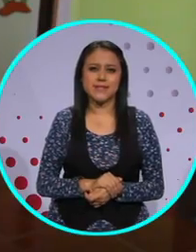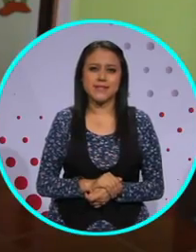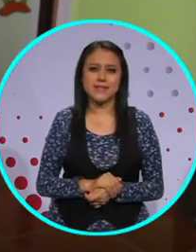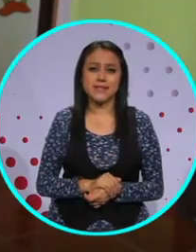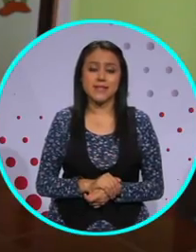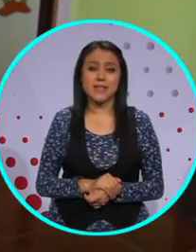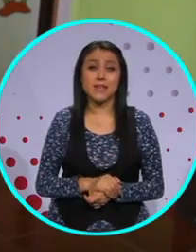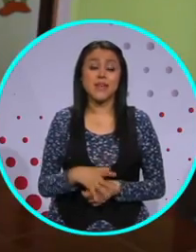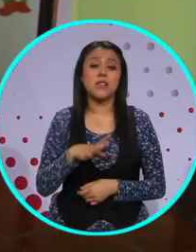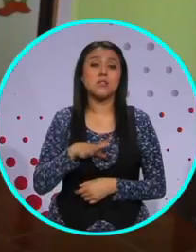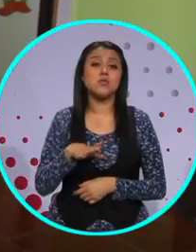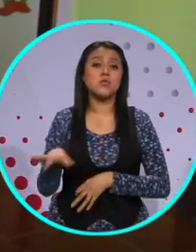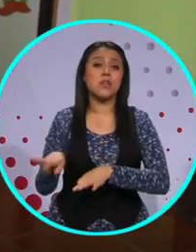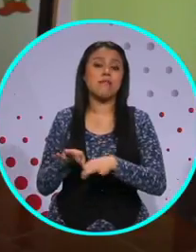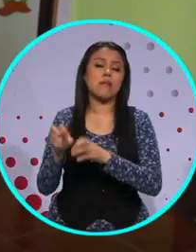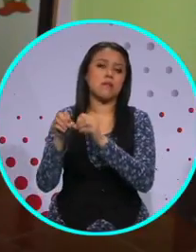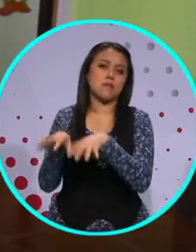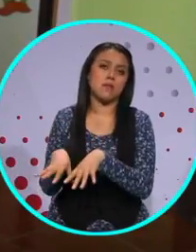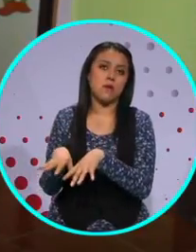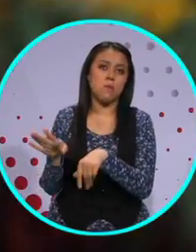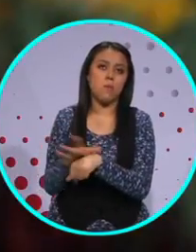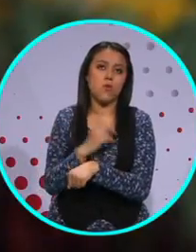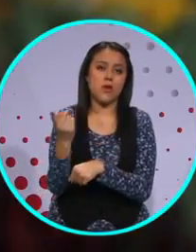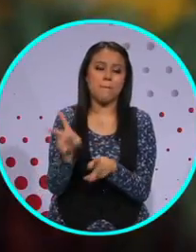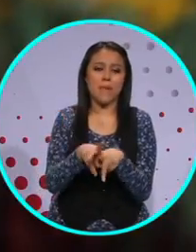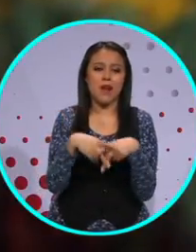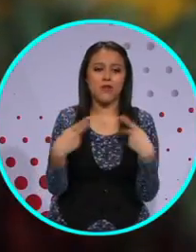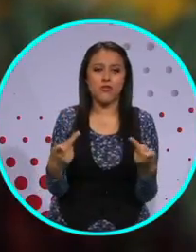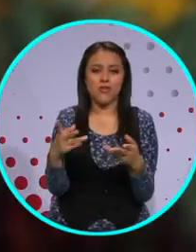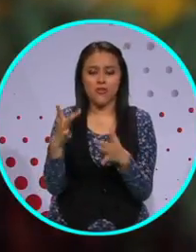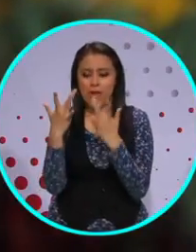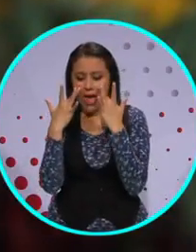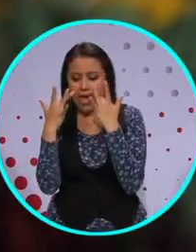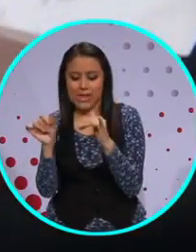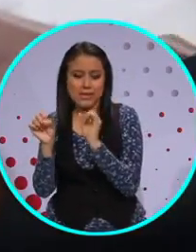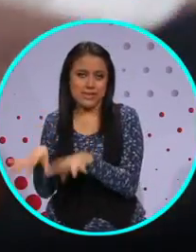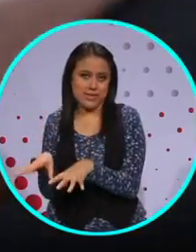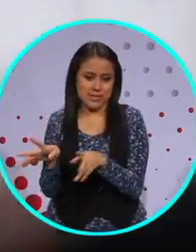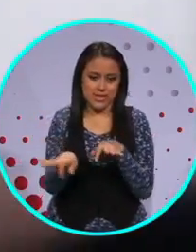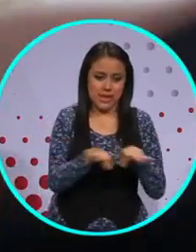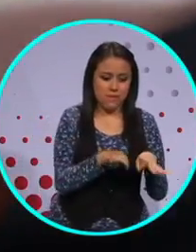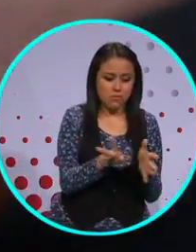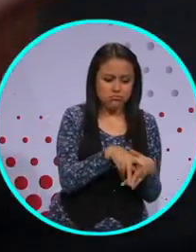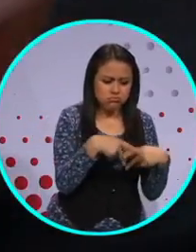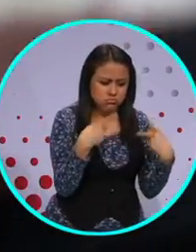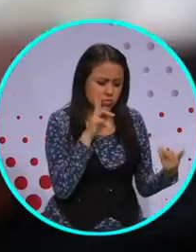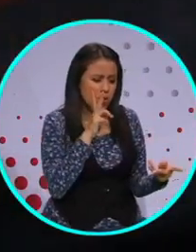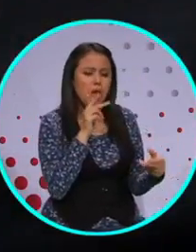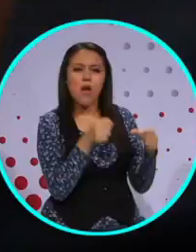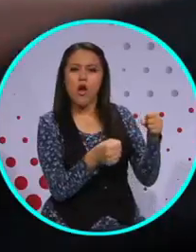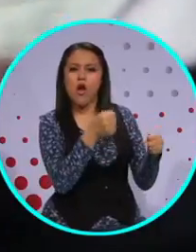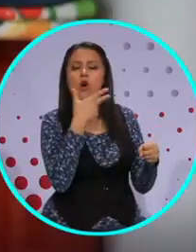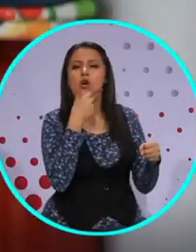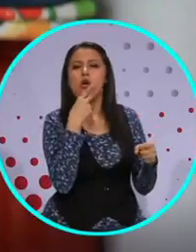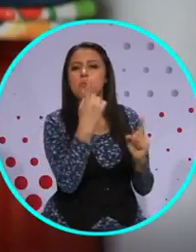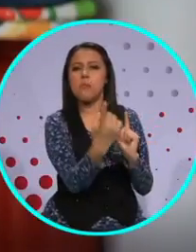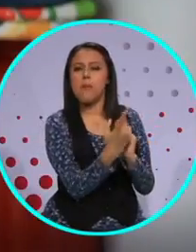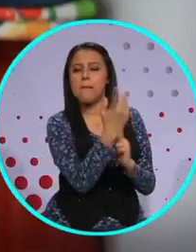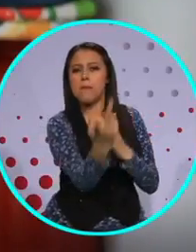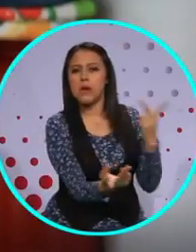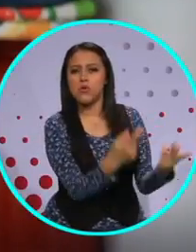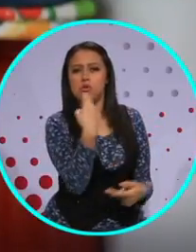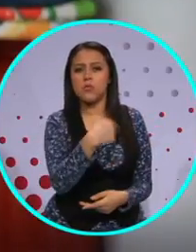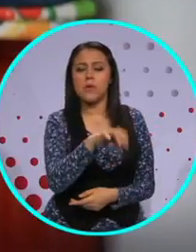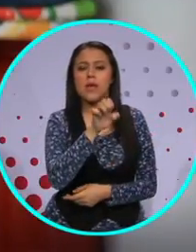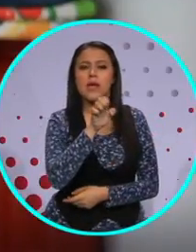deja su empleo y acude al llamado de un anuncio en el periódico para trabajar con mucho puerto se entrevista con quien sería su patrón el dueño se